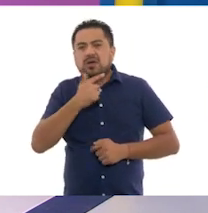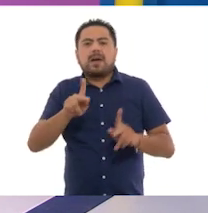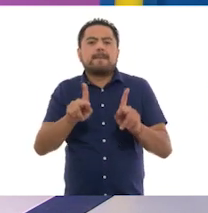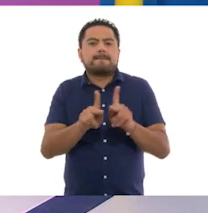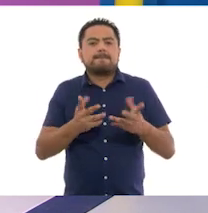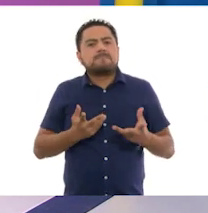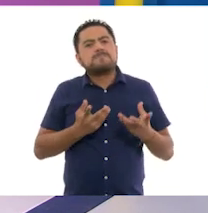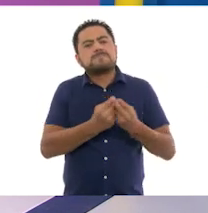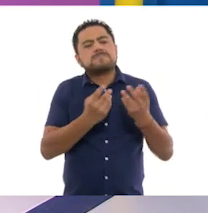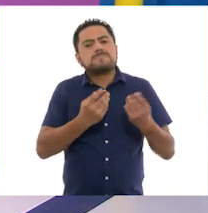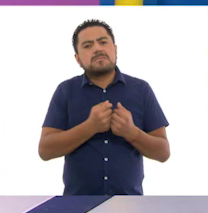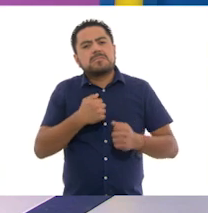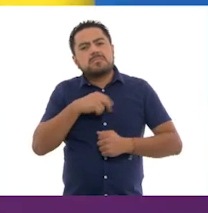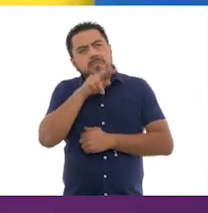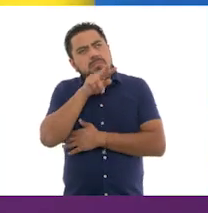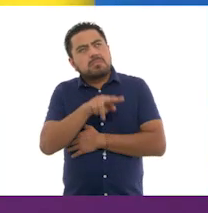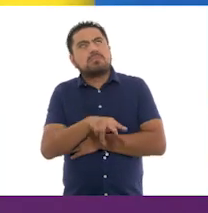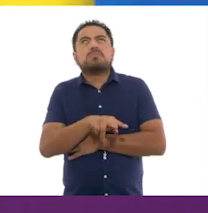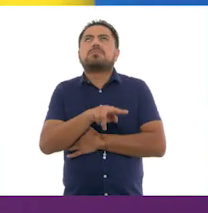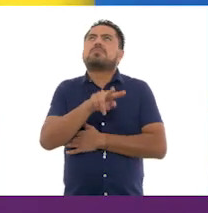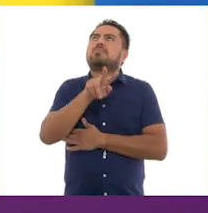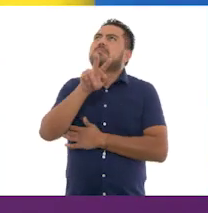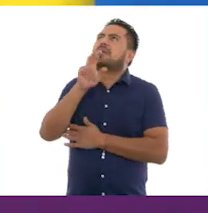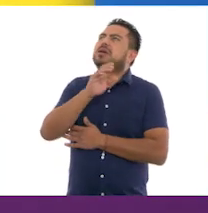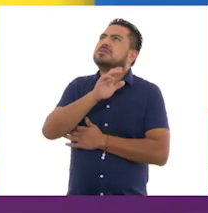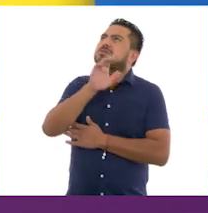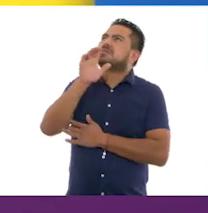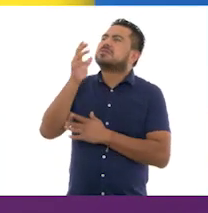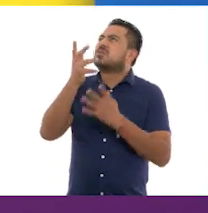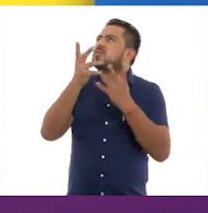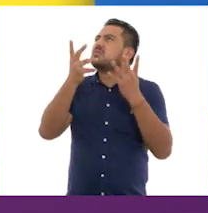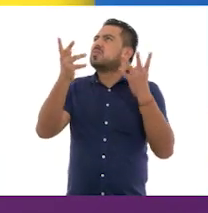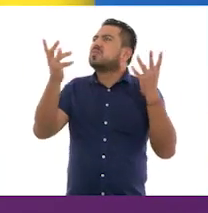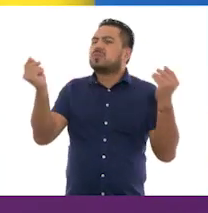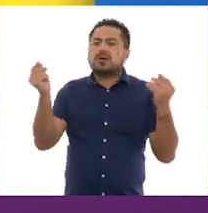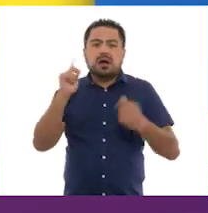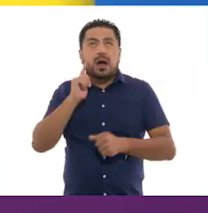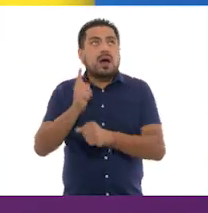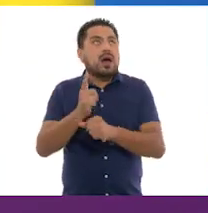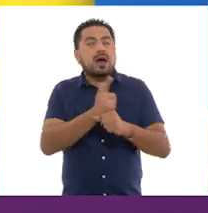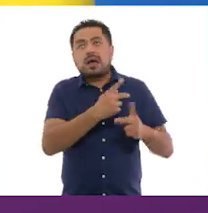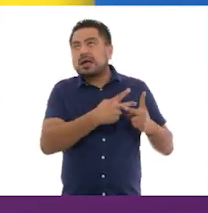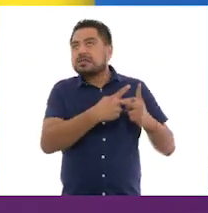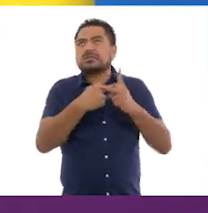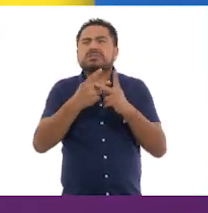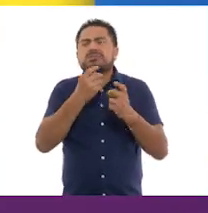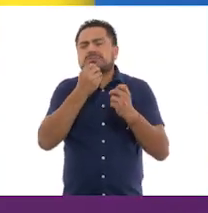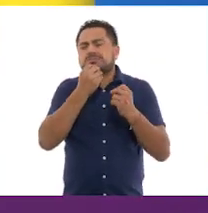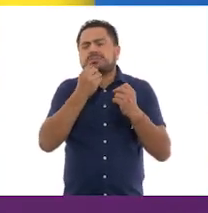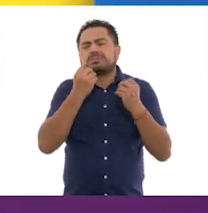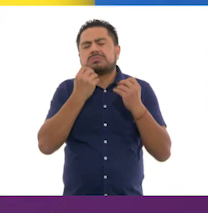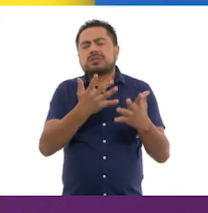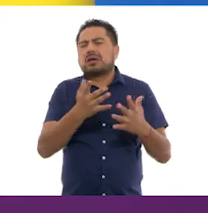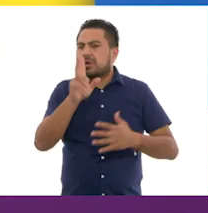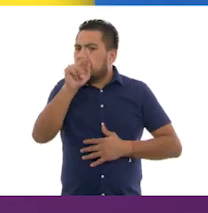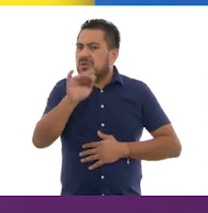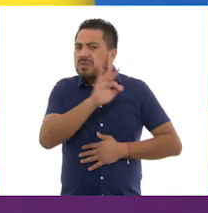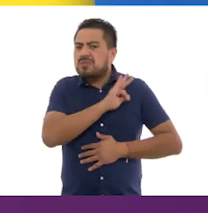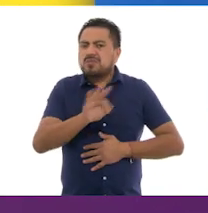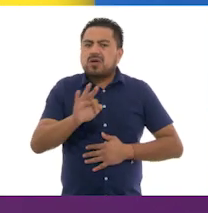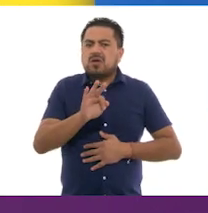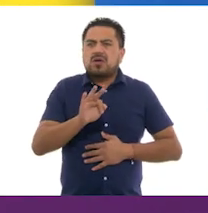primos, mirábamos el cielo despejado y se veían unas estrellas increíbles que no podíamos